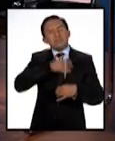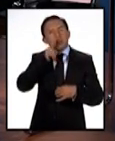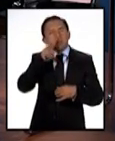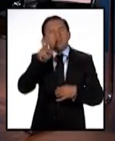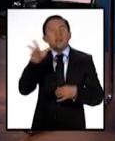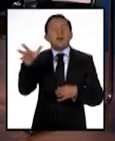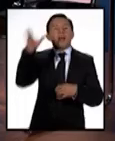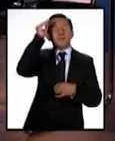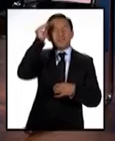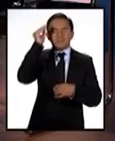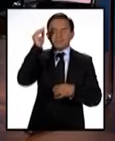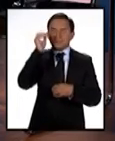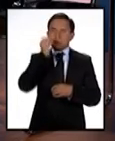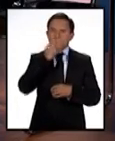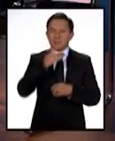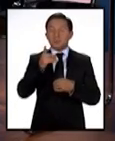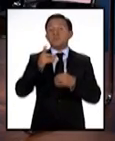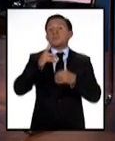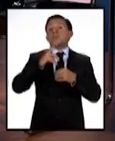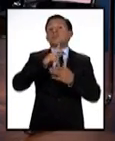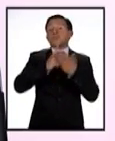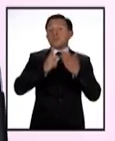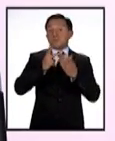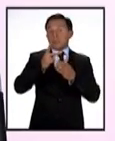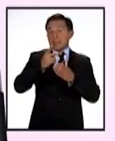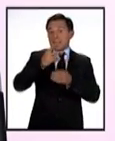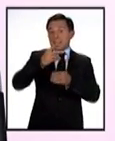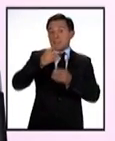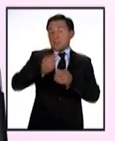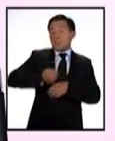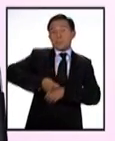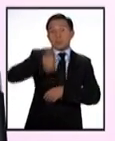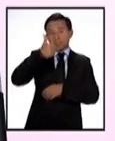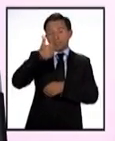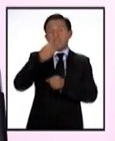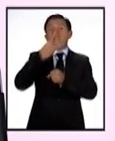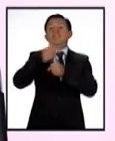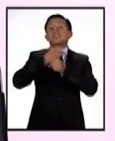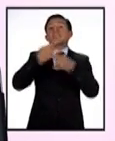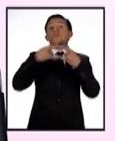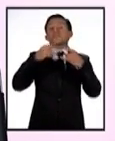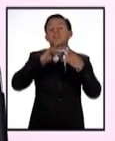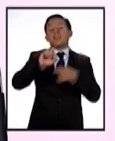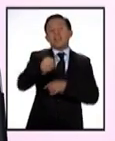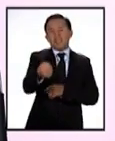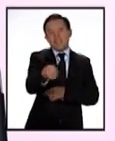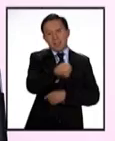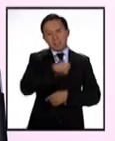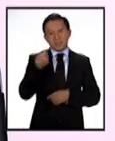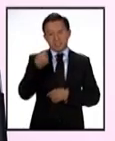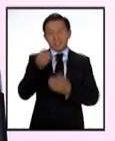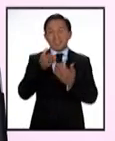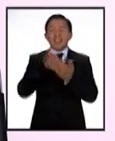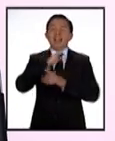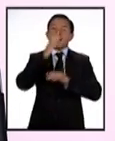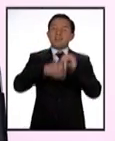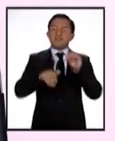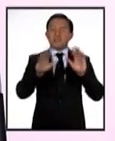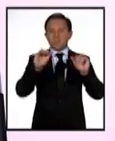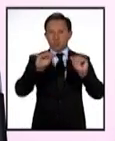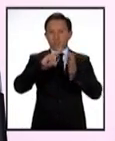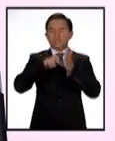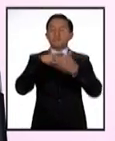Bueno, vamos a abrir la tercera puerta por primera vez y por ahí nos vamos, ¿eh? Nos encontramos la próxima ocasión aquí en Nosotros los